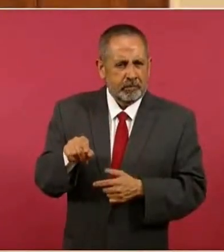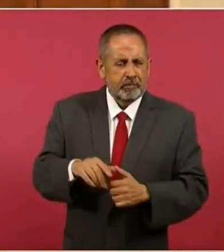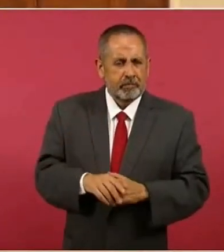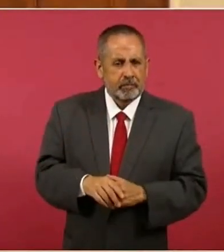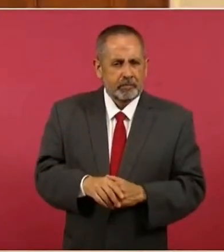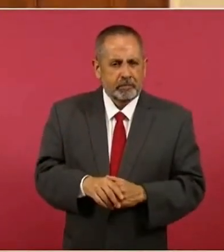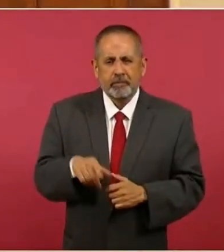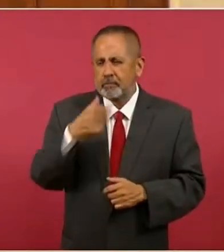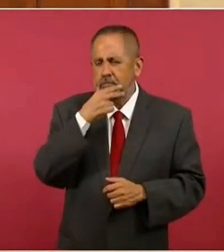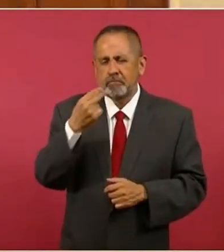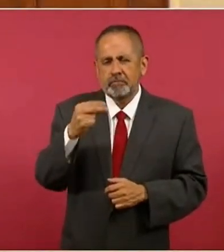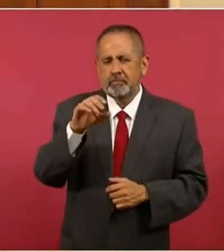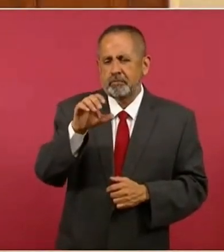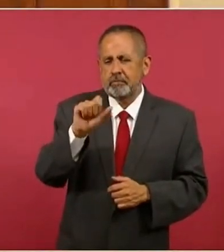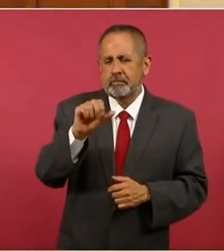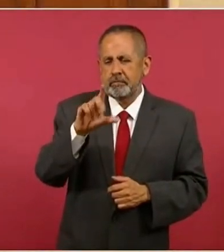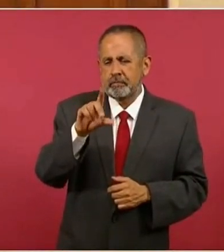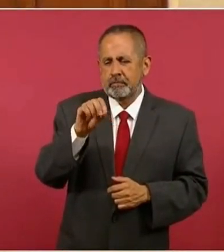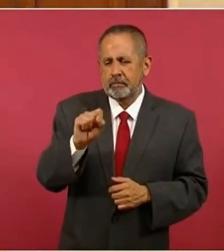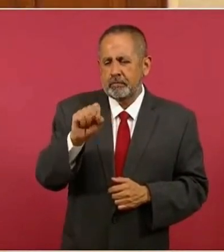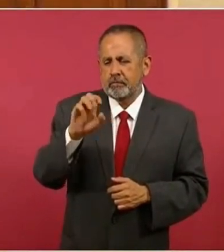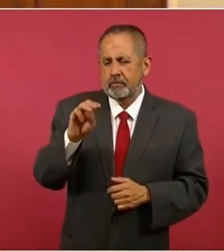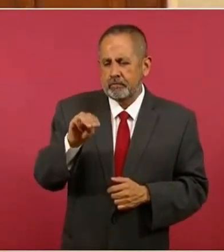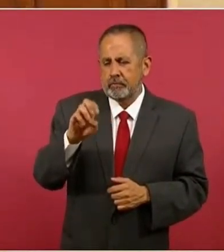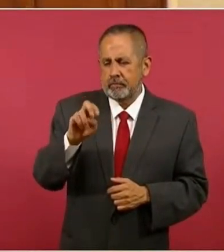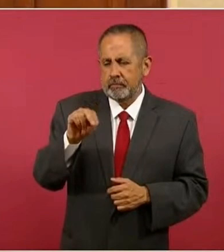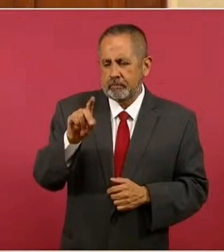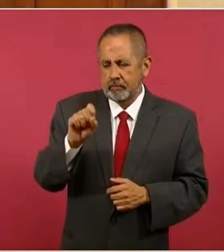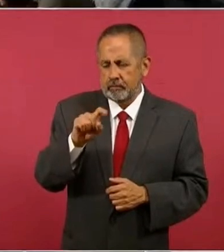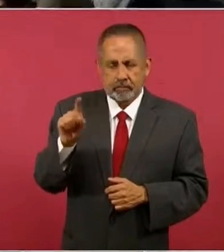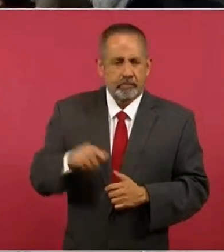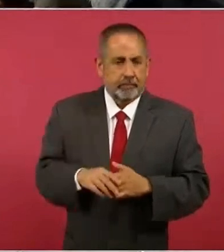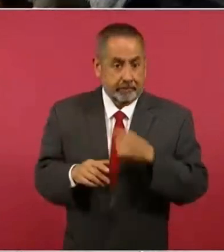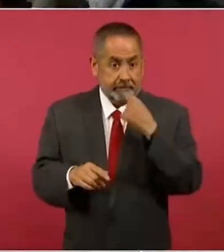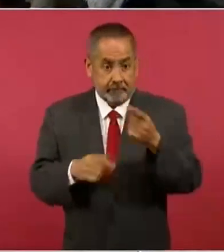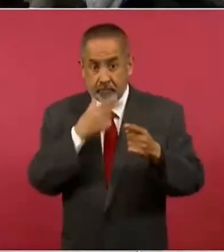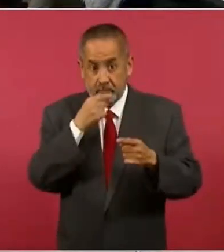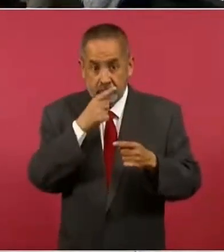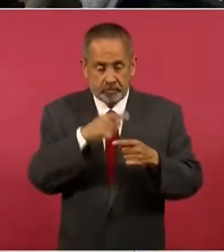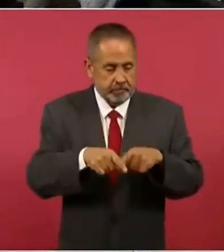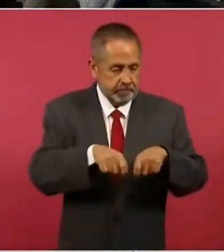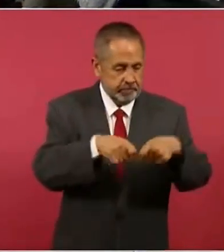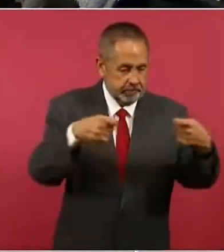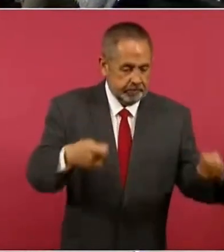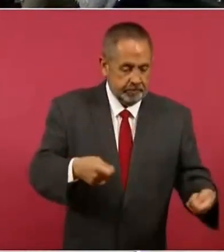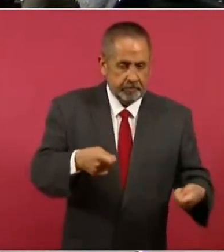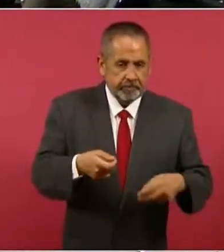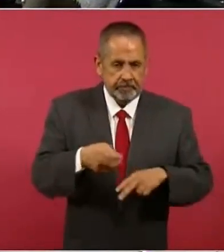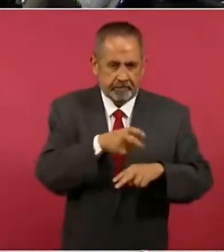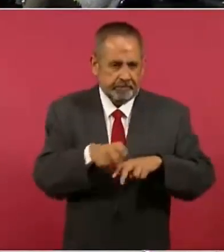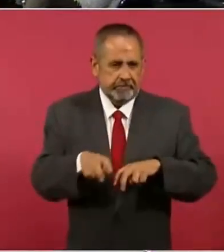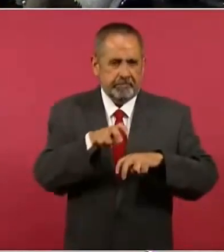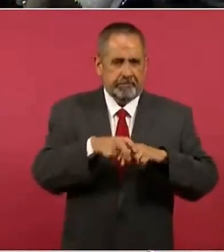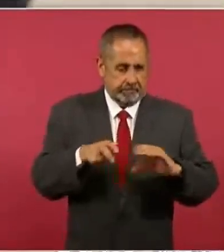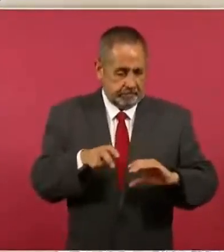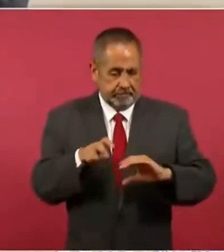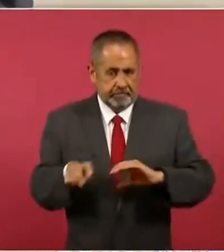Carlos Mendoza sí que se sienta en el portafolio se sienta